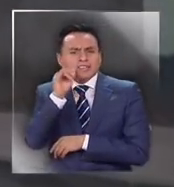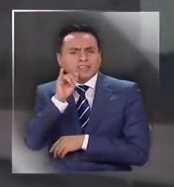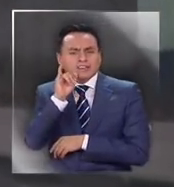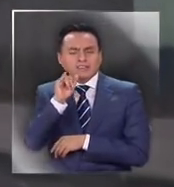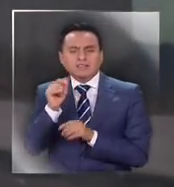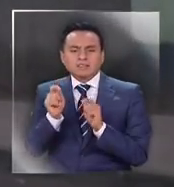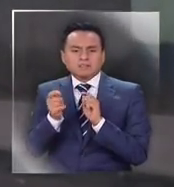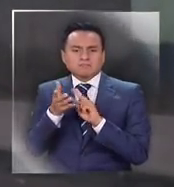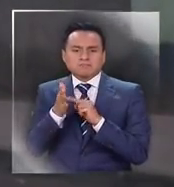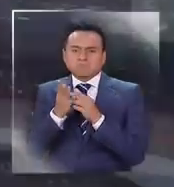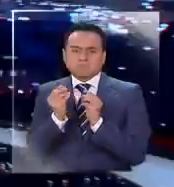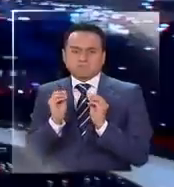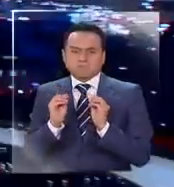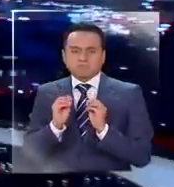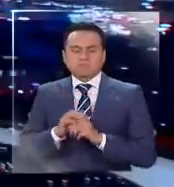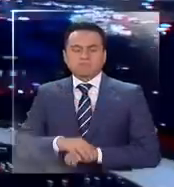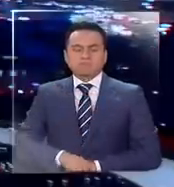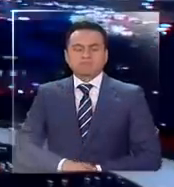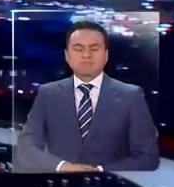riesgo.